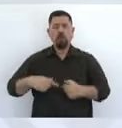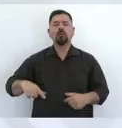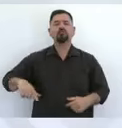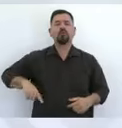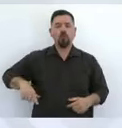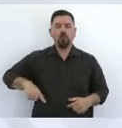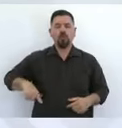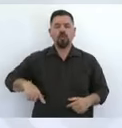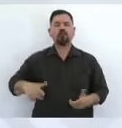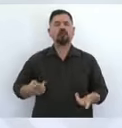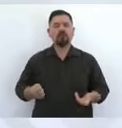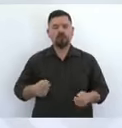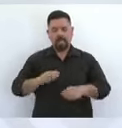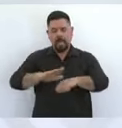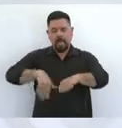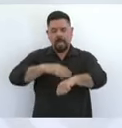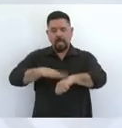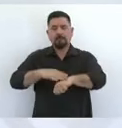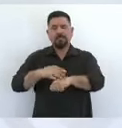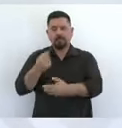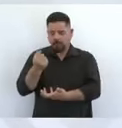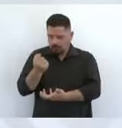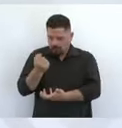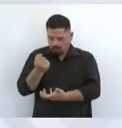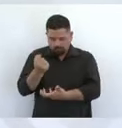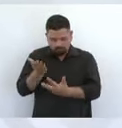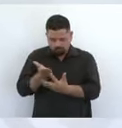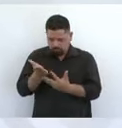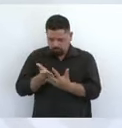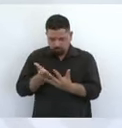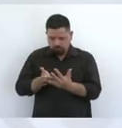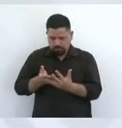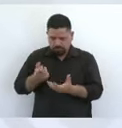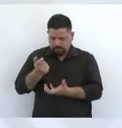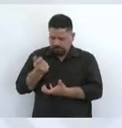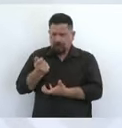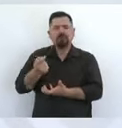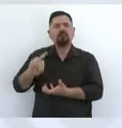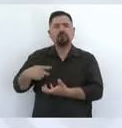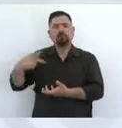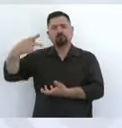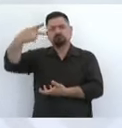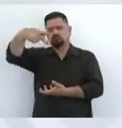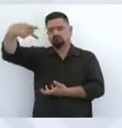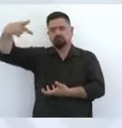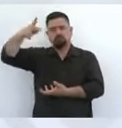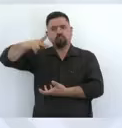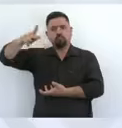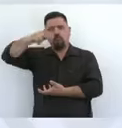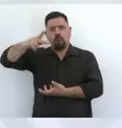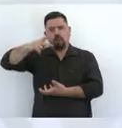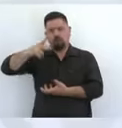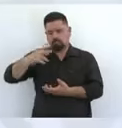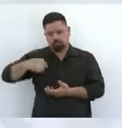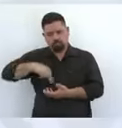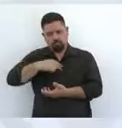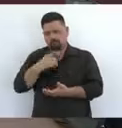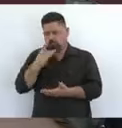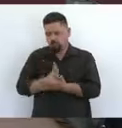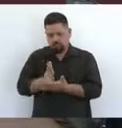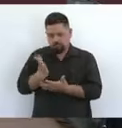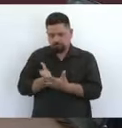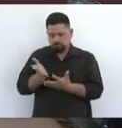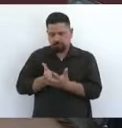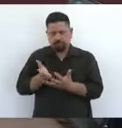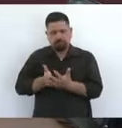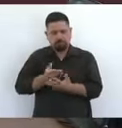simplemente administradores de los dineros del pueblo, ¿sí? Nada más. Entonces